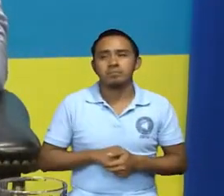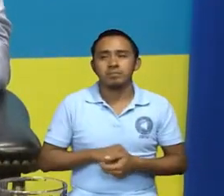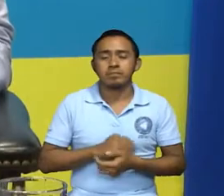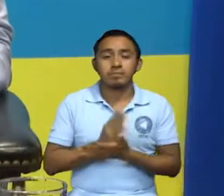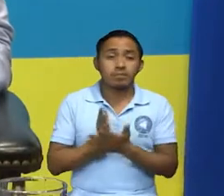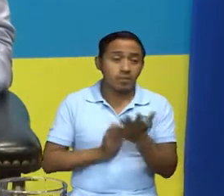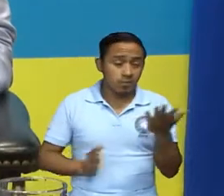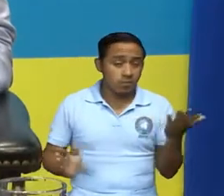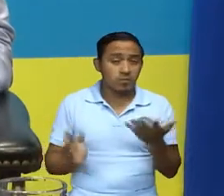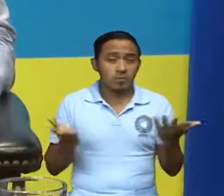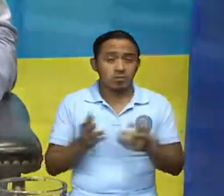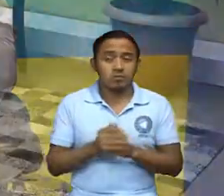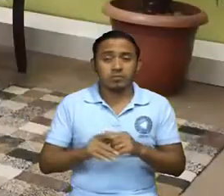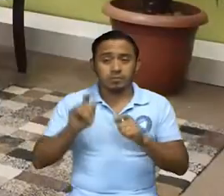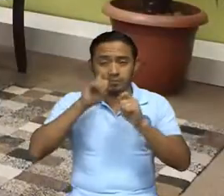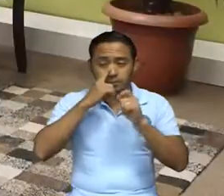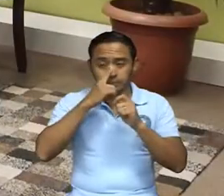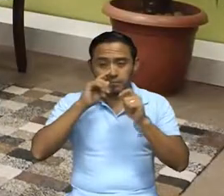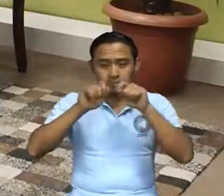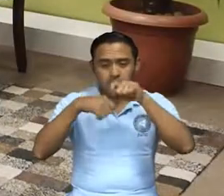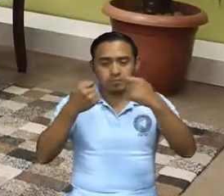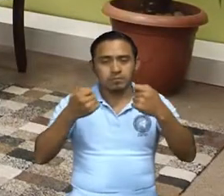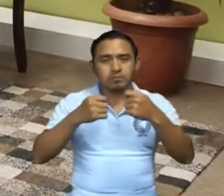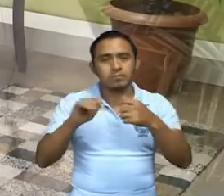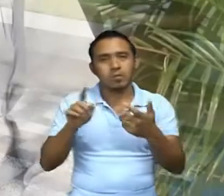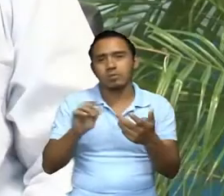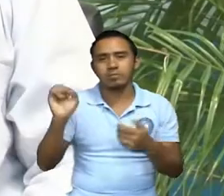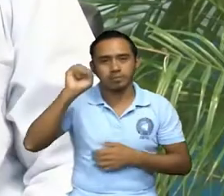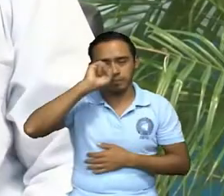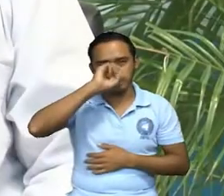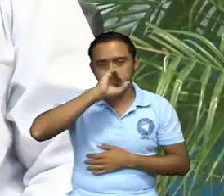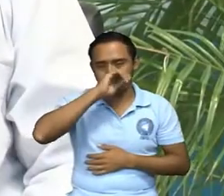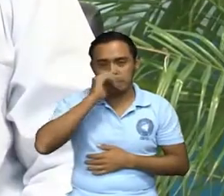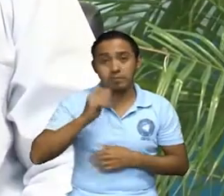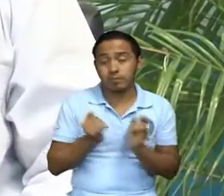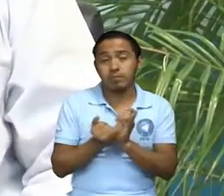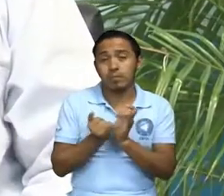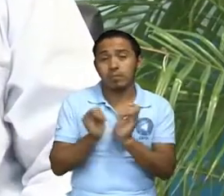tanta la necesidad de la fractura del tabique. Un simple golpe puede también causar